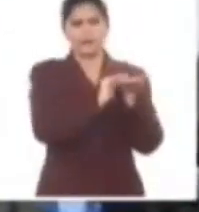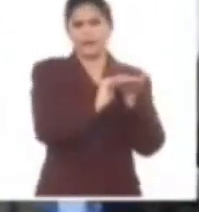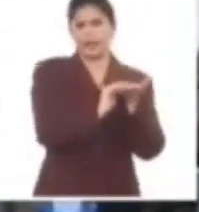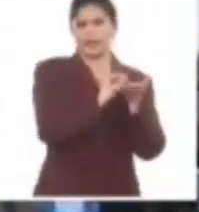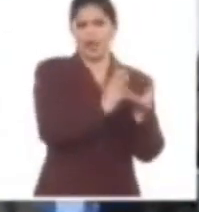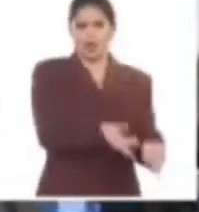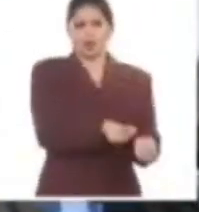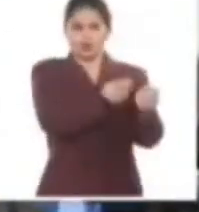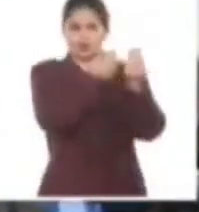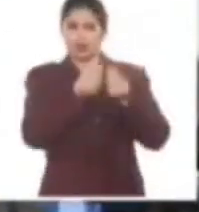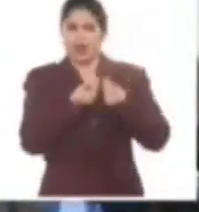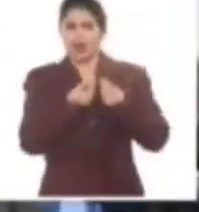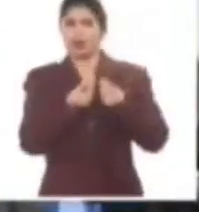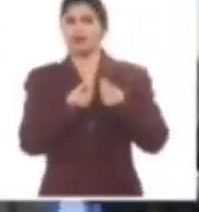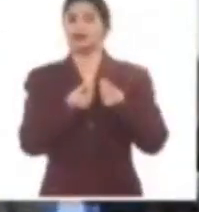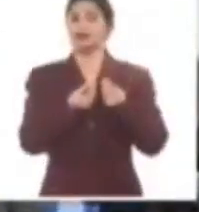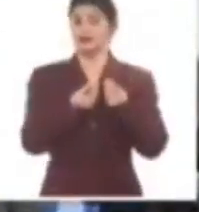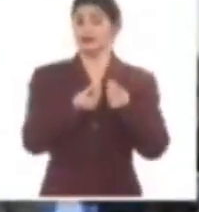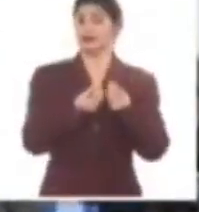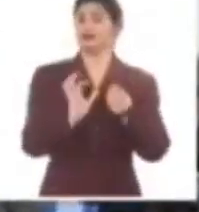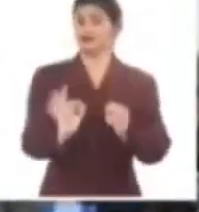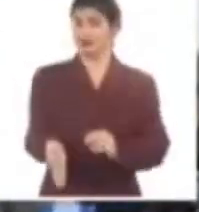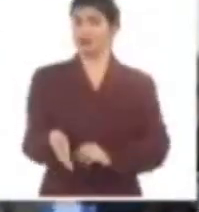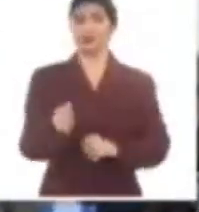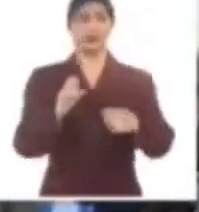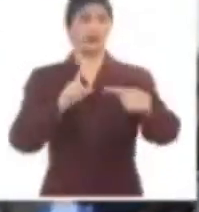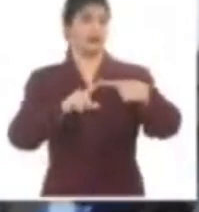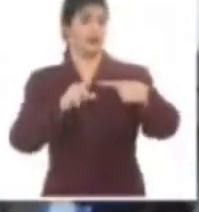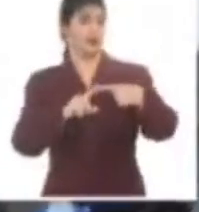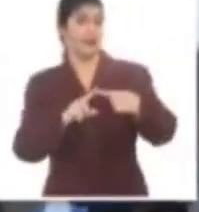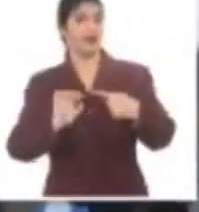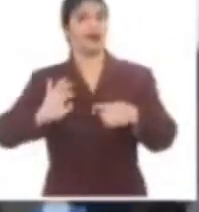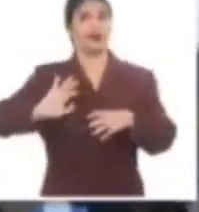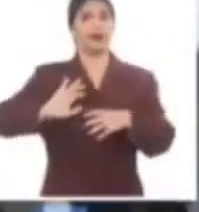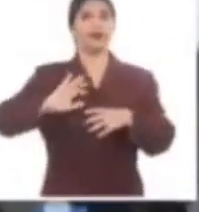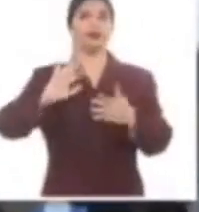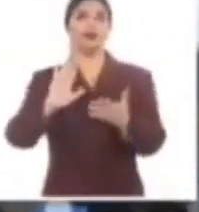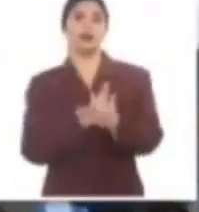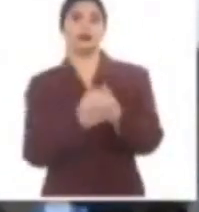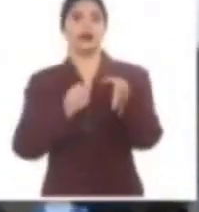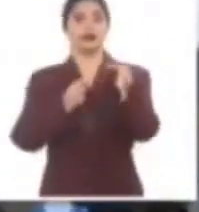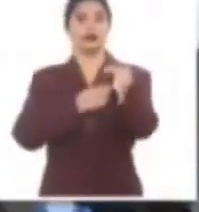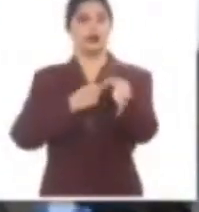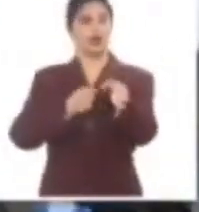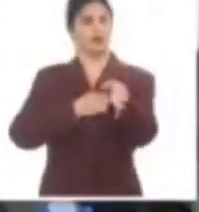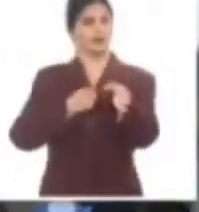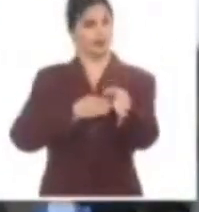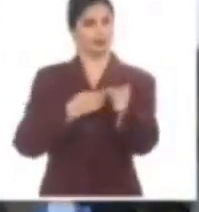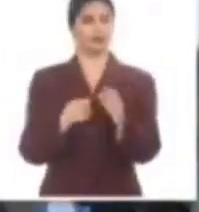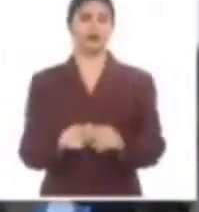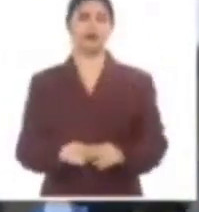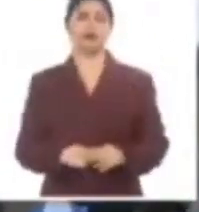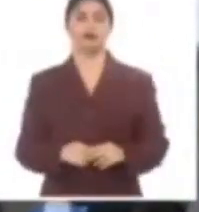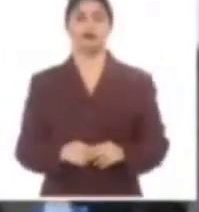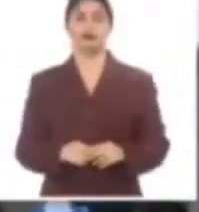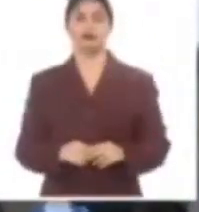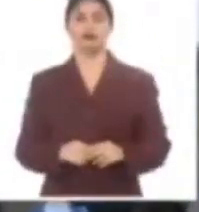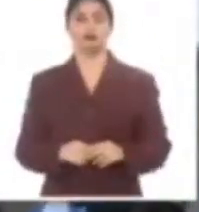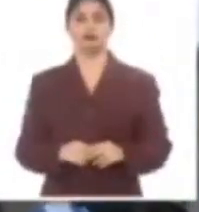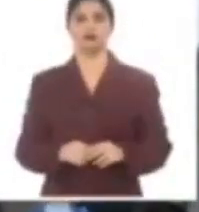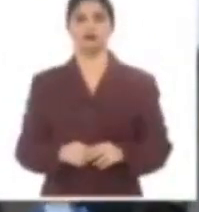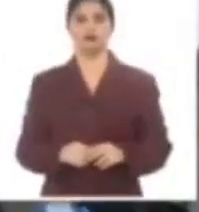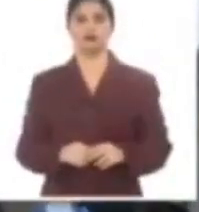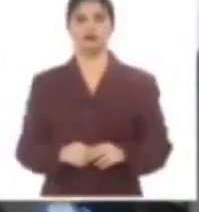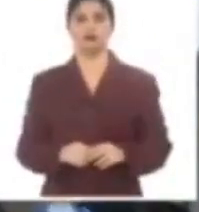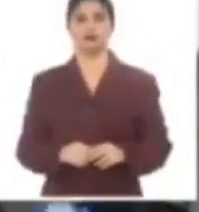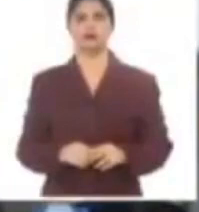tomado? En primer lugar, acabar con la injusticia o lo injusto que resulta que todas las